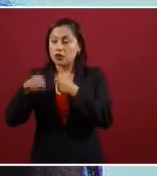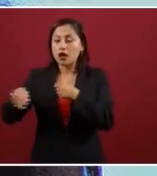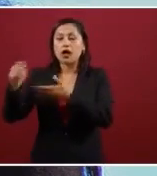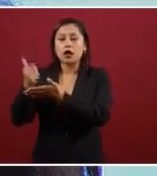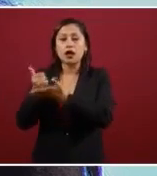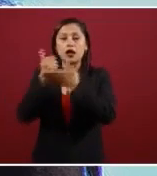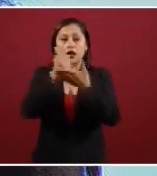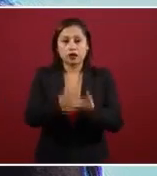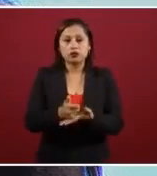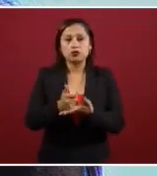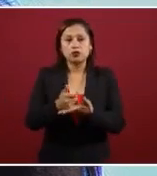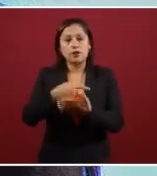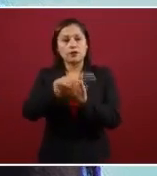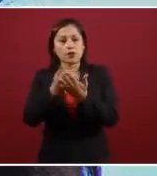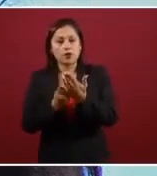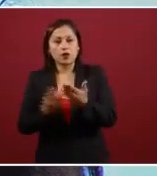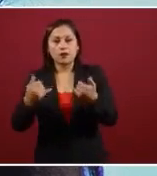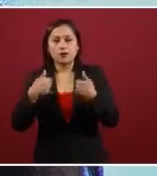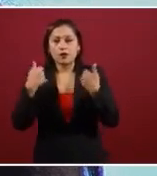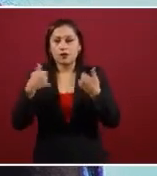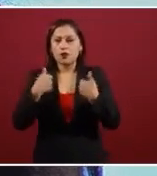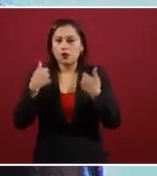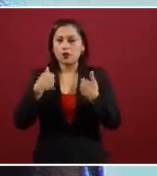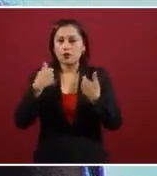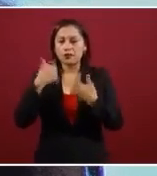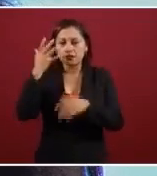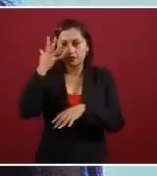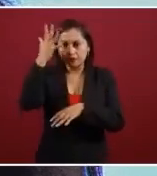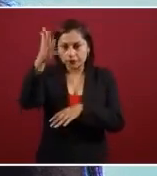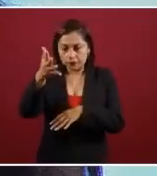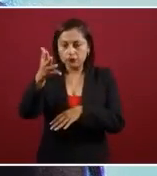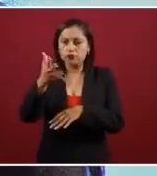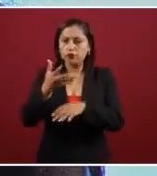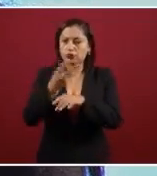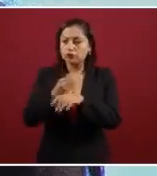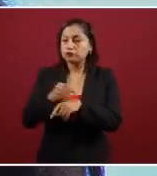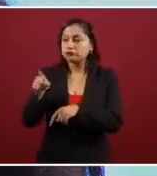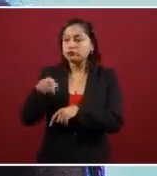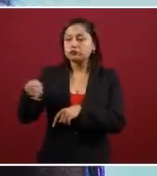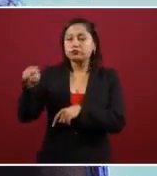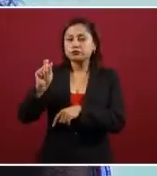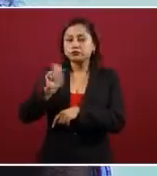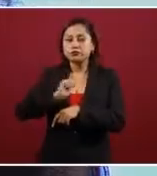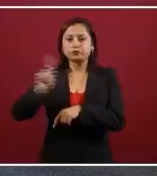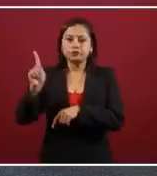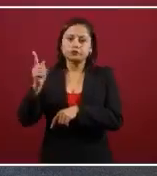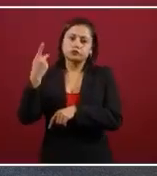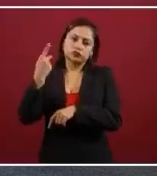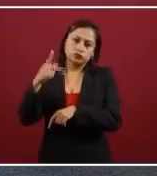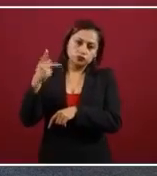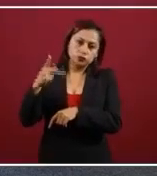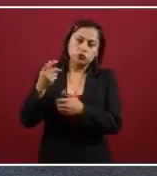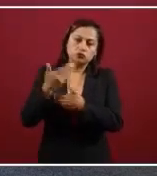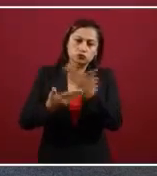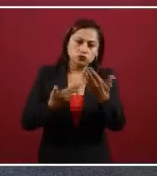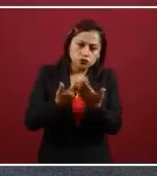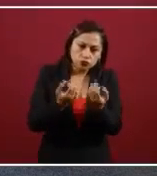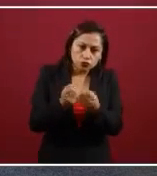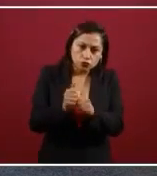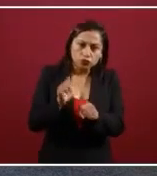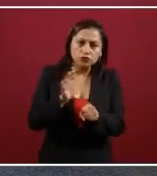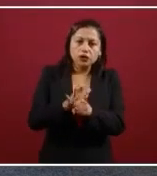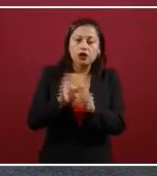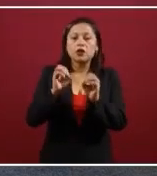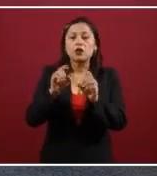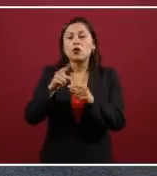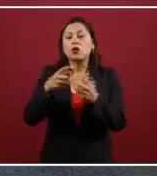de jóvenes construyendo el futuro y sus tutores son los técnicos, el social y el productivo. Y en ese sentido,